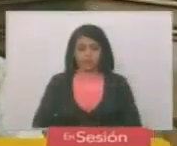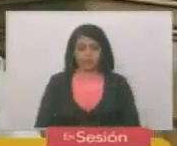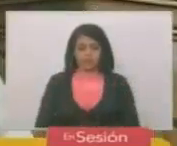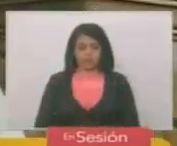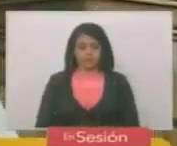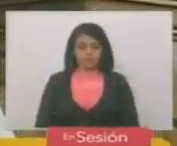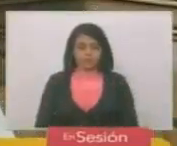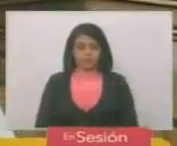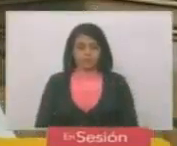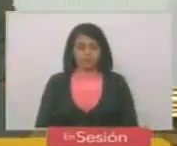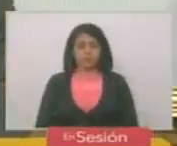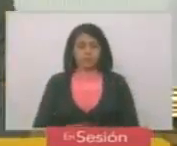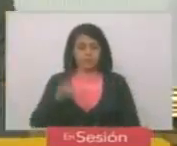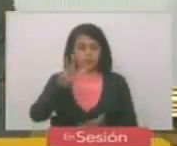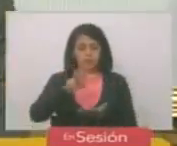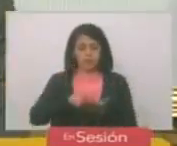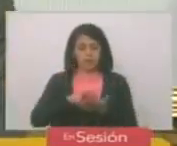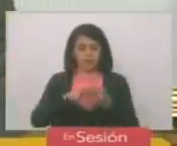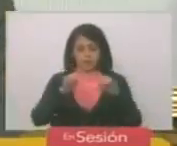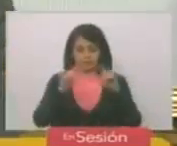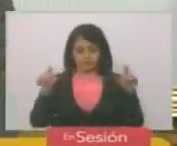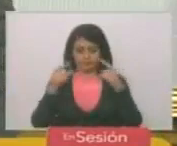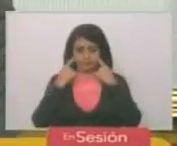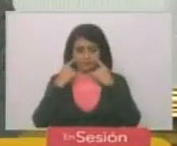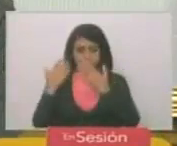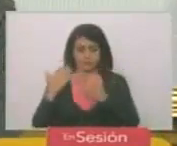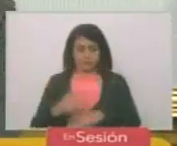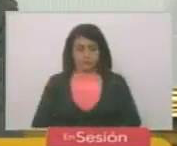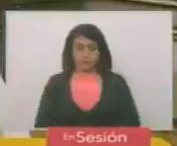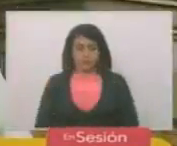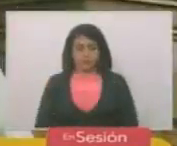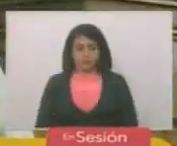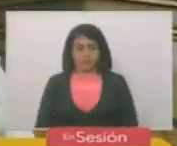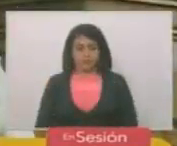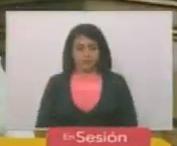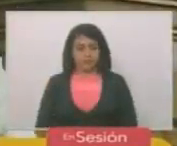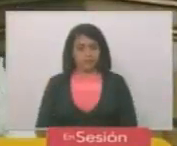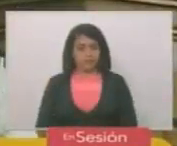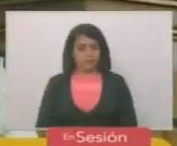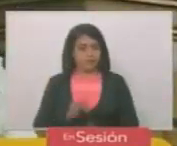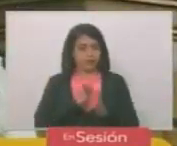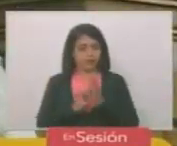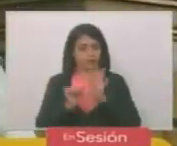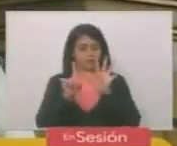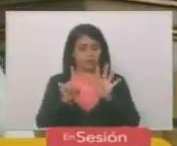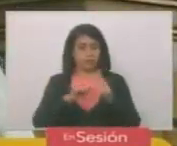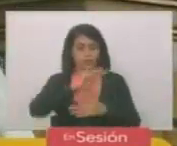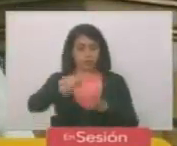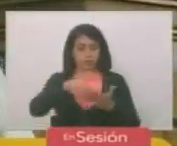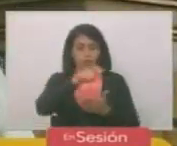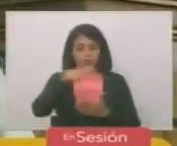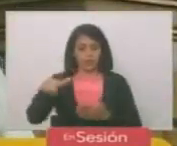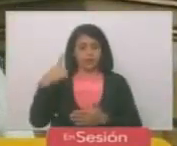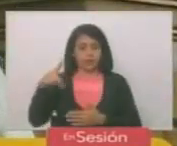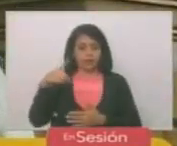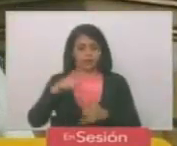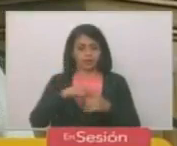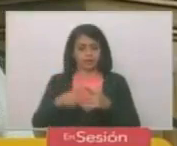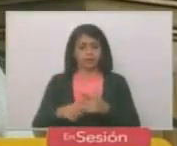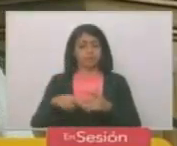data. En consideración el epígrafe. Aprobado. Siguiente. Artículo 6. Toda persona tiene el derecho